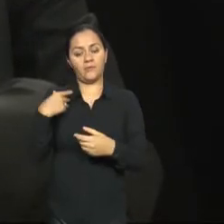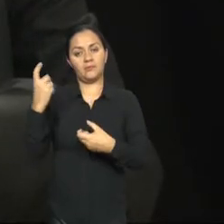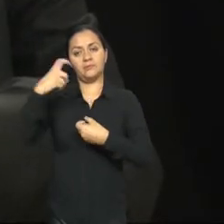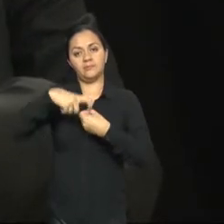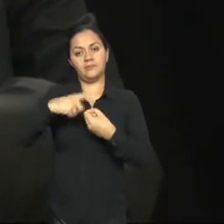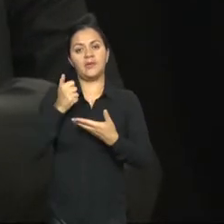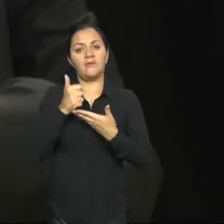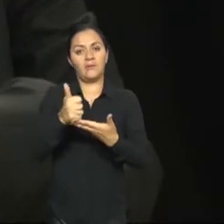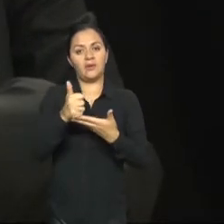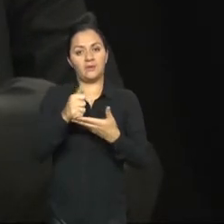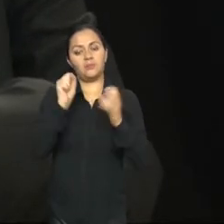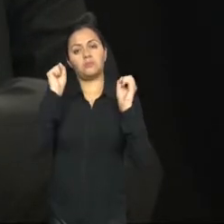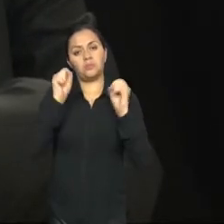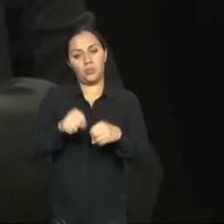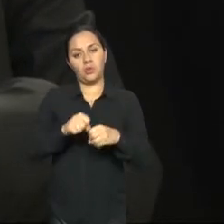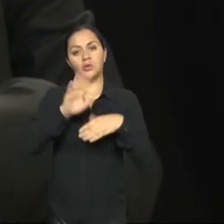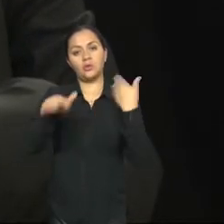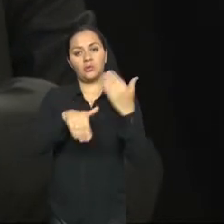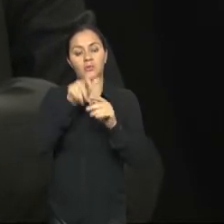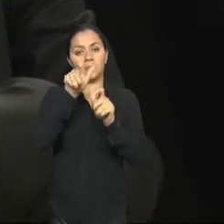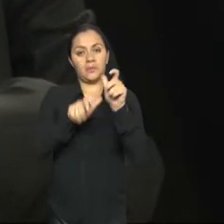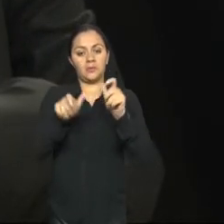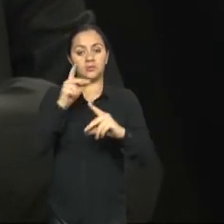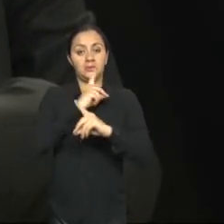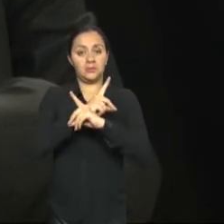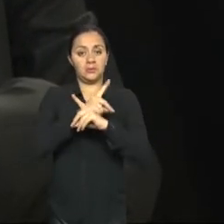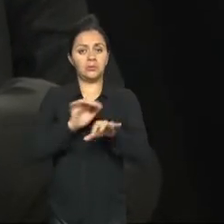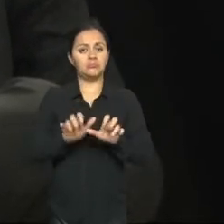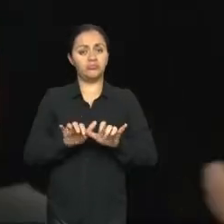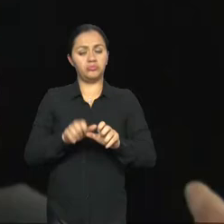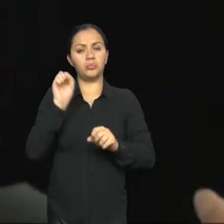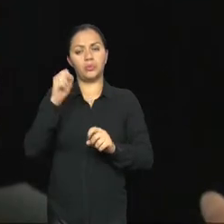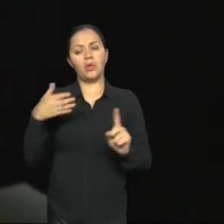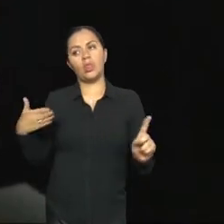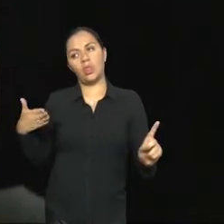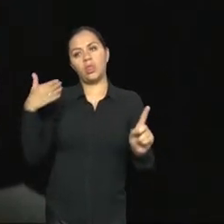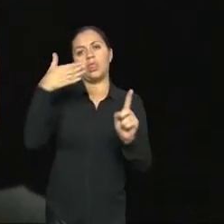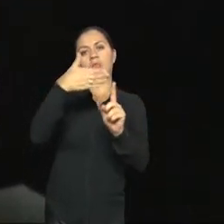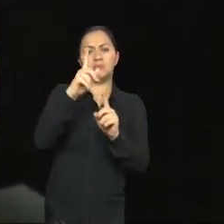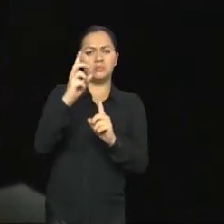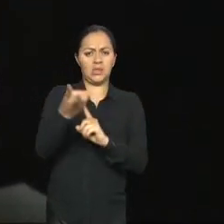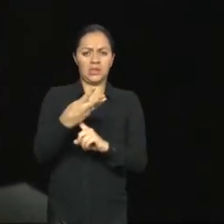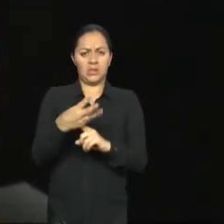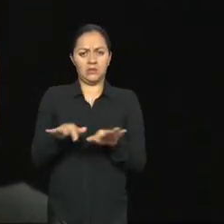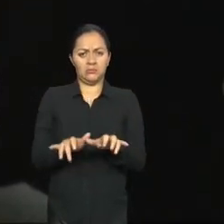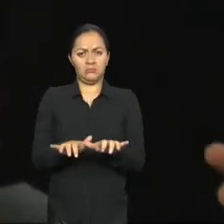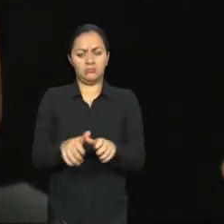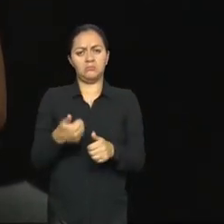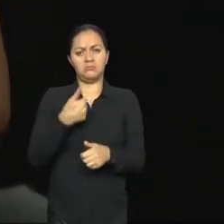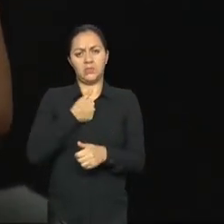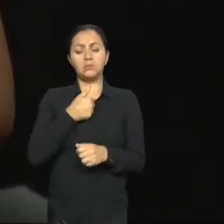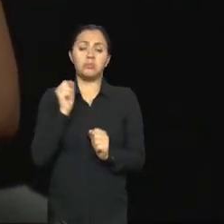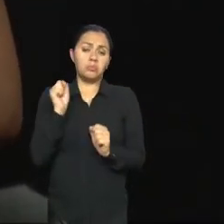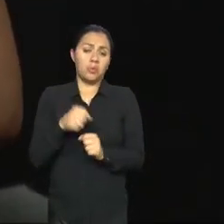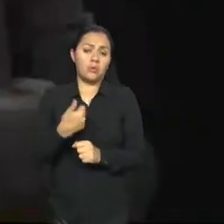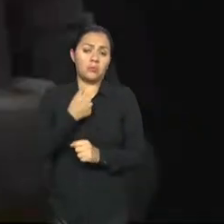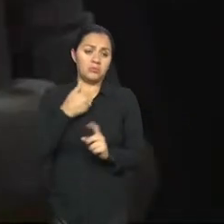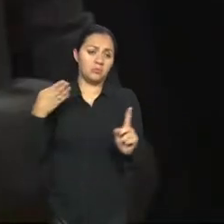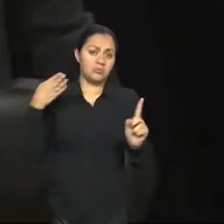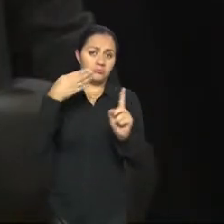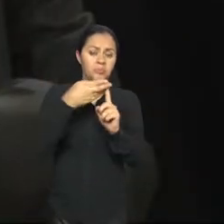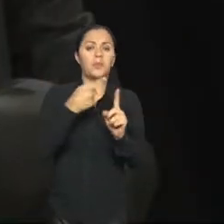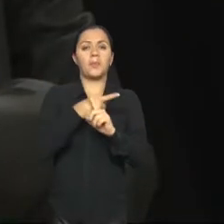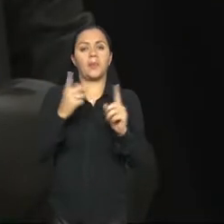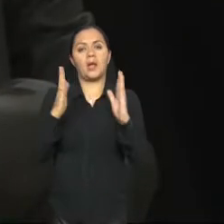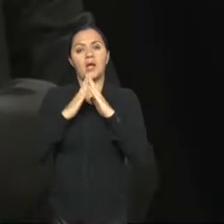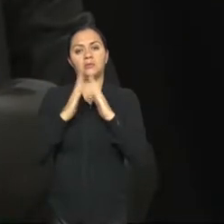este beneficio para que puedan hacerlo las personas con discapacidad y no tener que movilizarse. Si bien es cierto, pueden hacerlo, pero qué mejor hacerlo desde